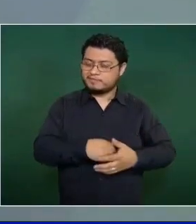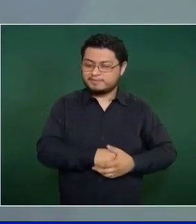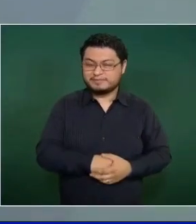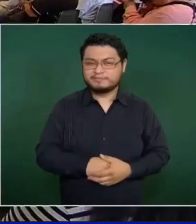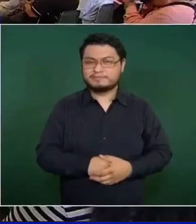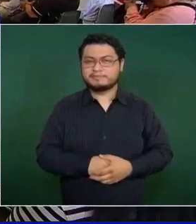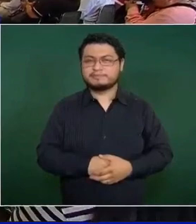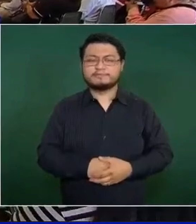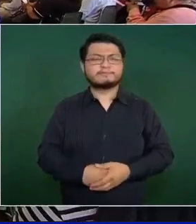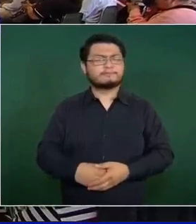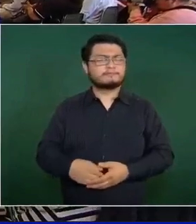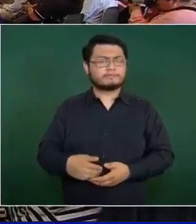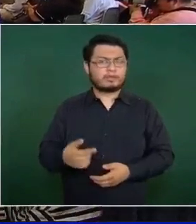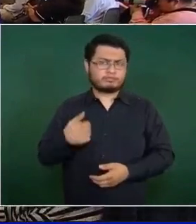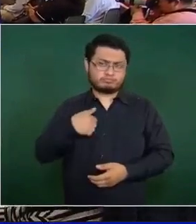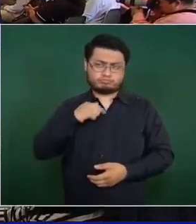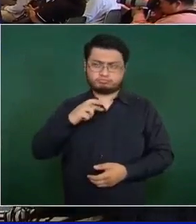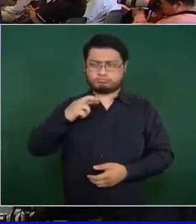Aquí en